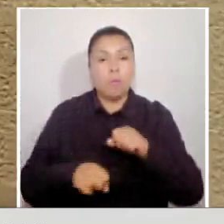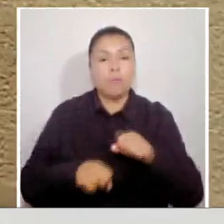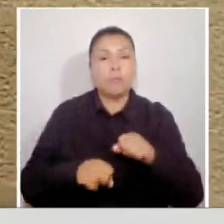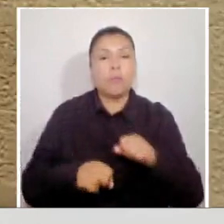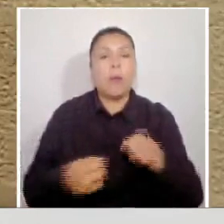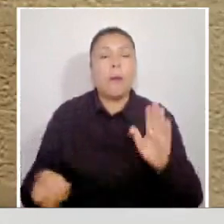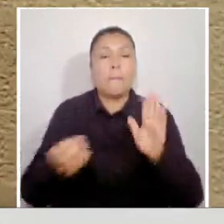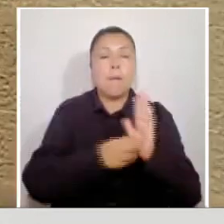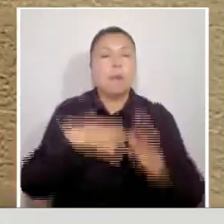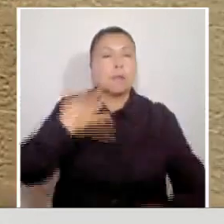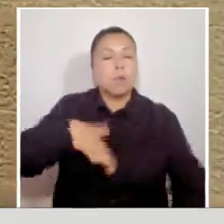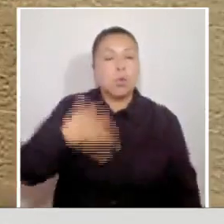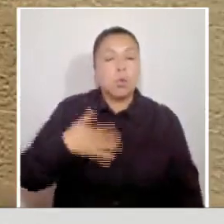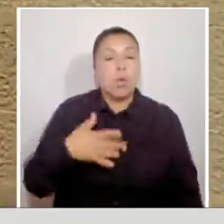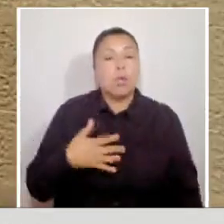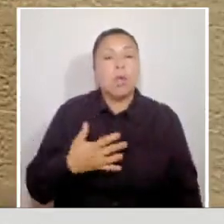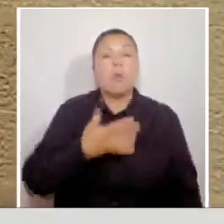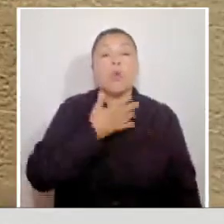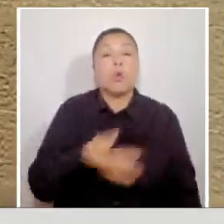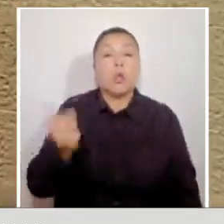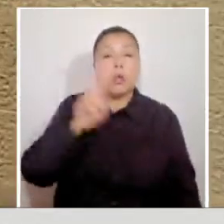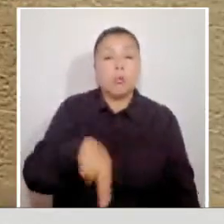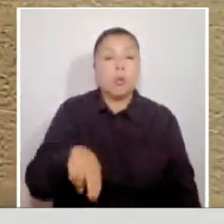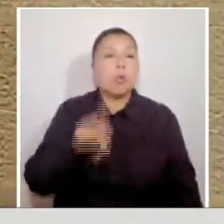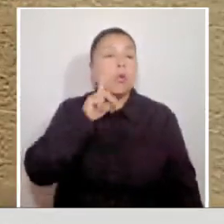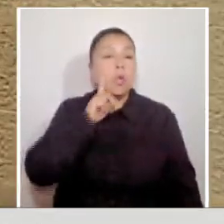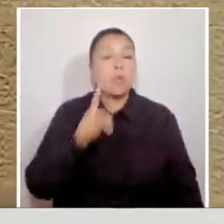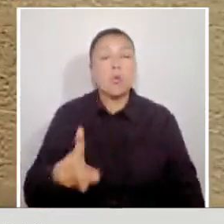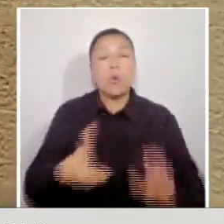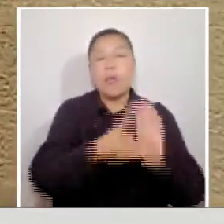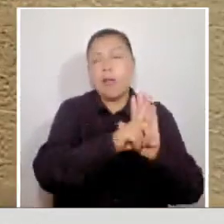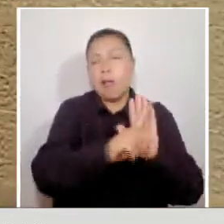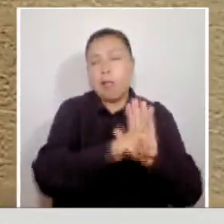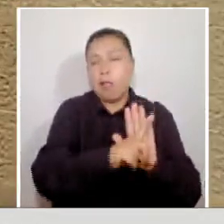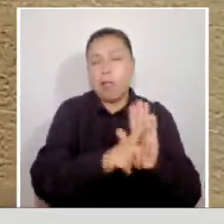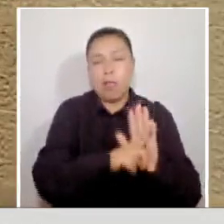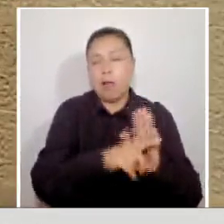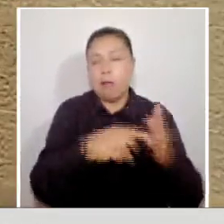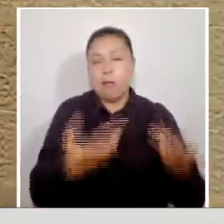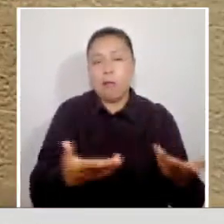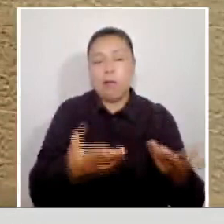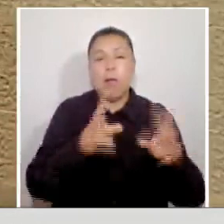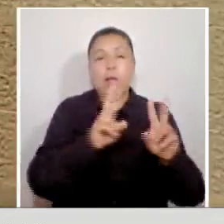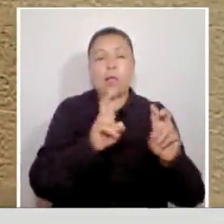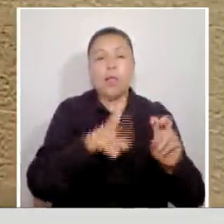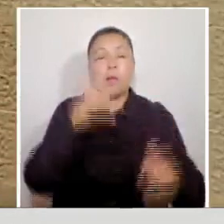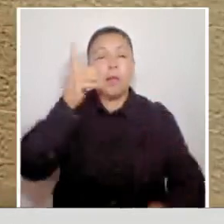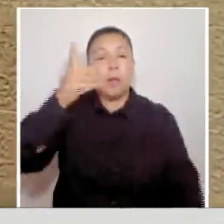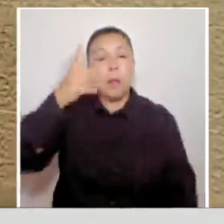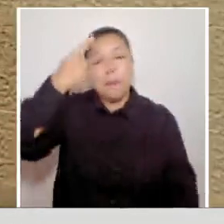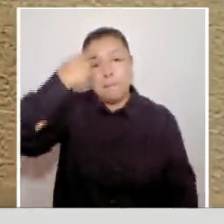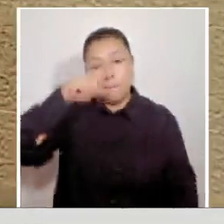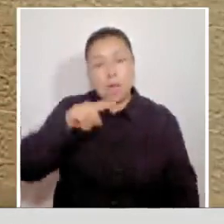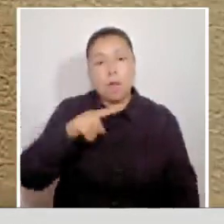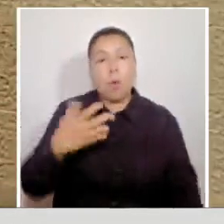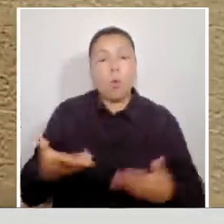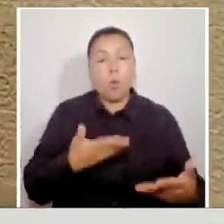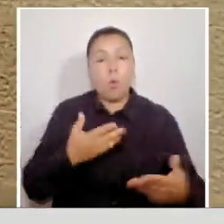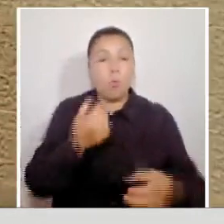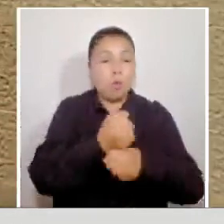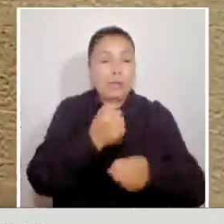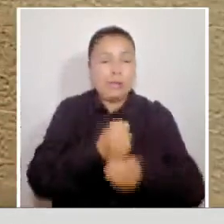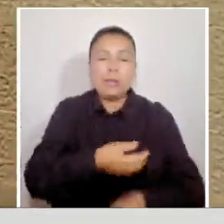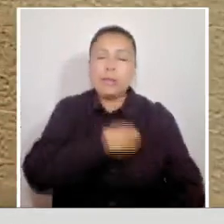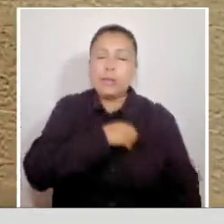lo más importante porque insisto tenemos muchas leyes eh con el tema de discapacidad pero la implementación es Lamentablemente